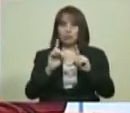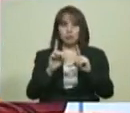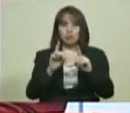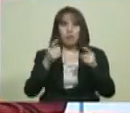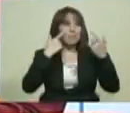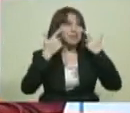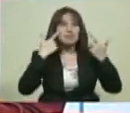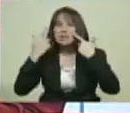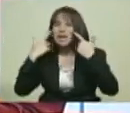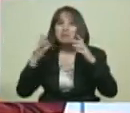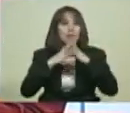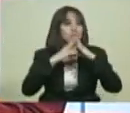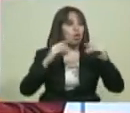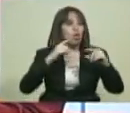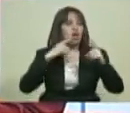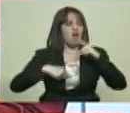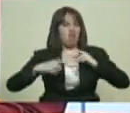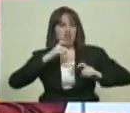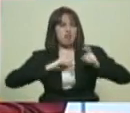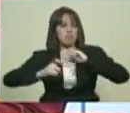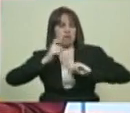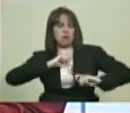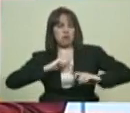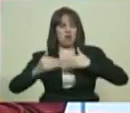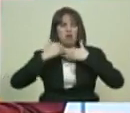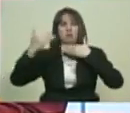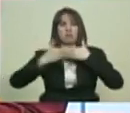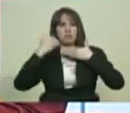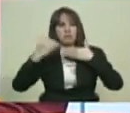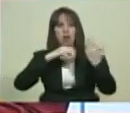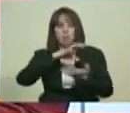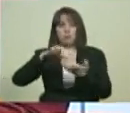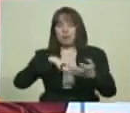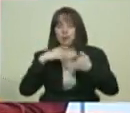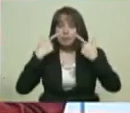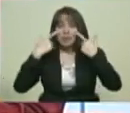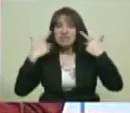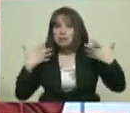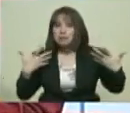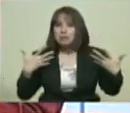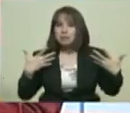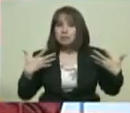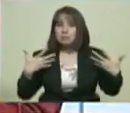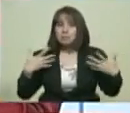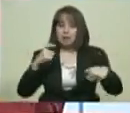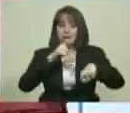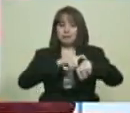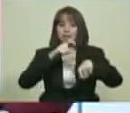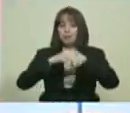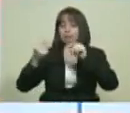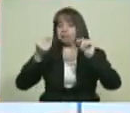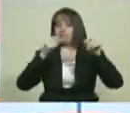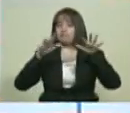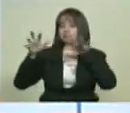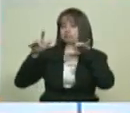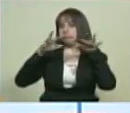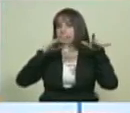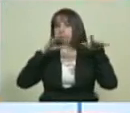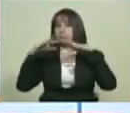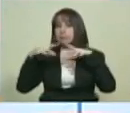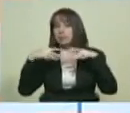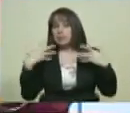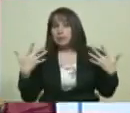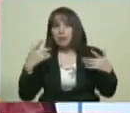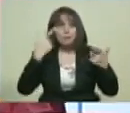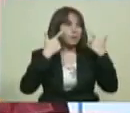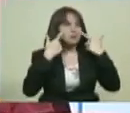Pendiente de los enemigos de la patria, de los golpistas, de los violentos, que hasta ahora están compilando. Pendiente,